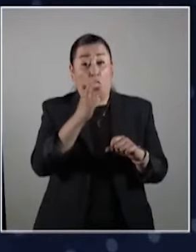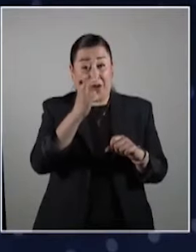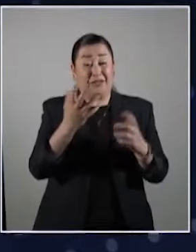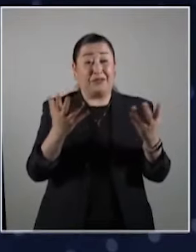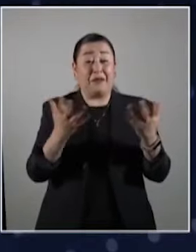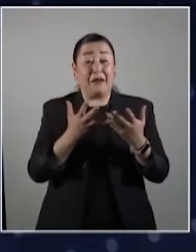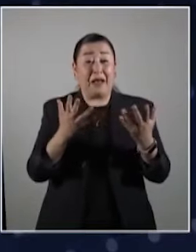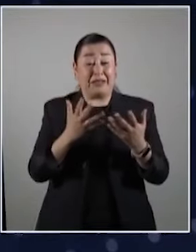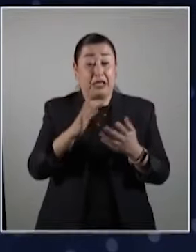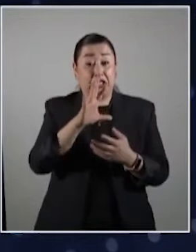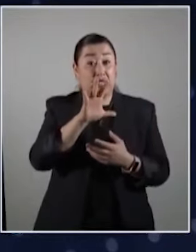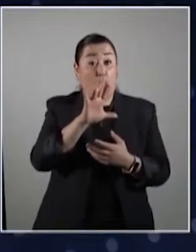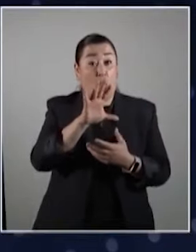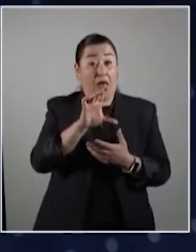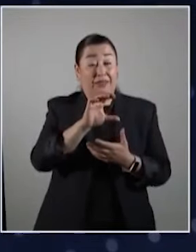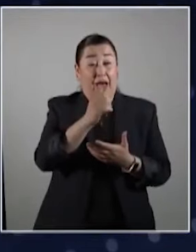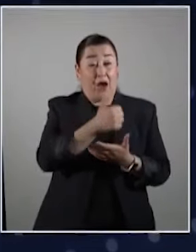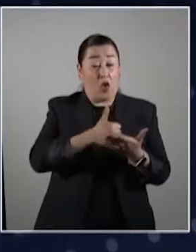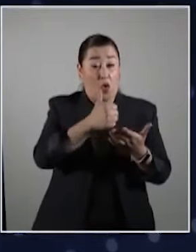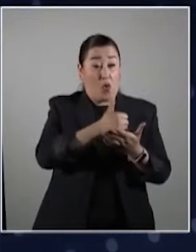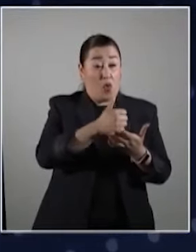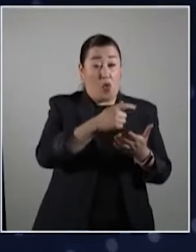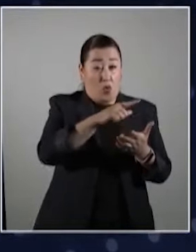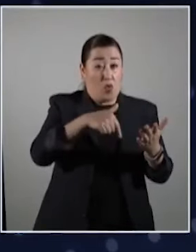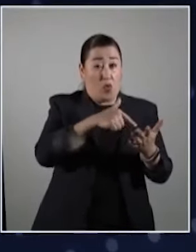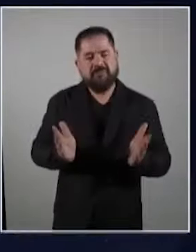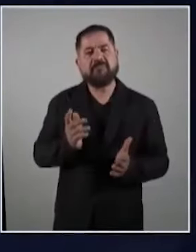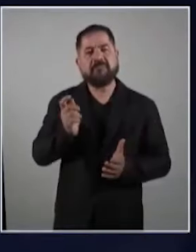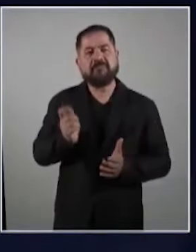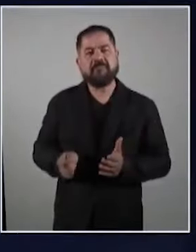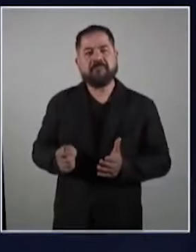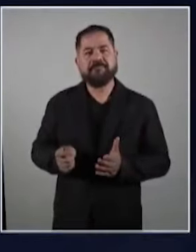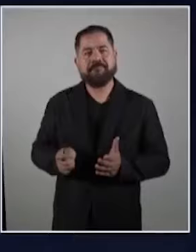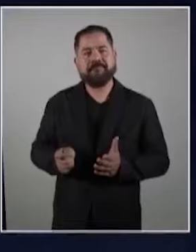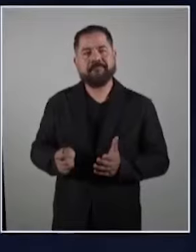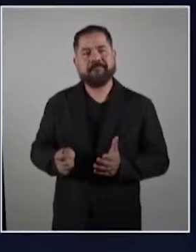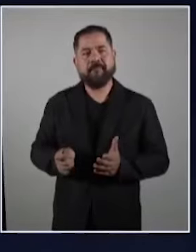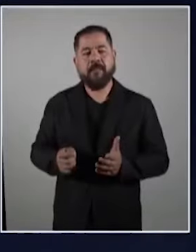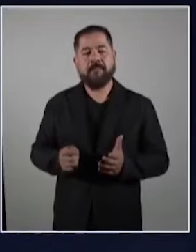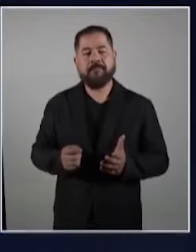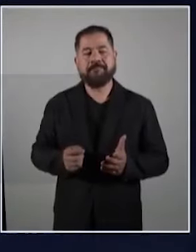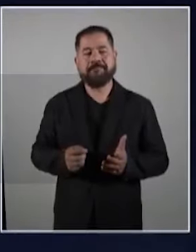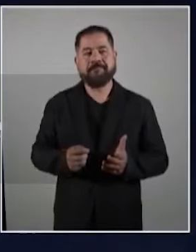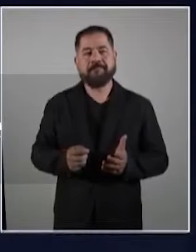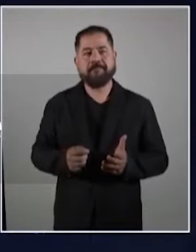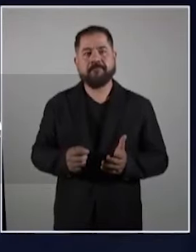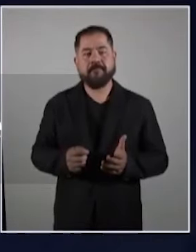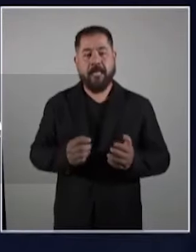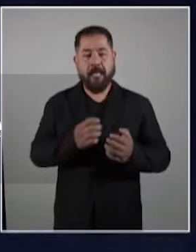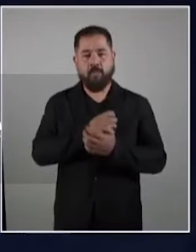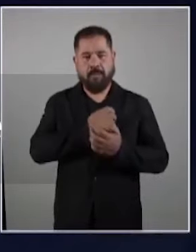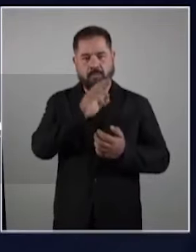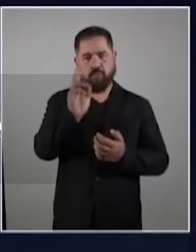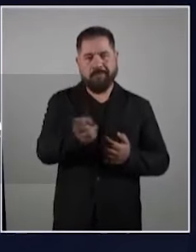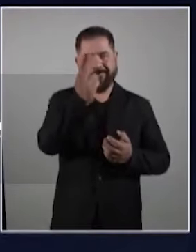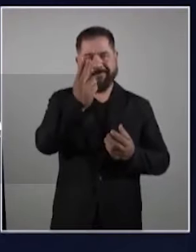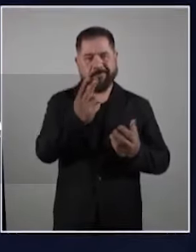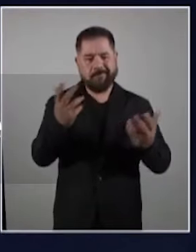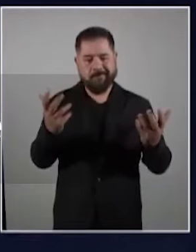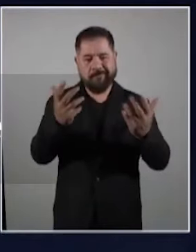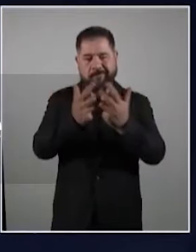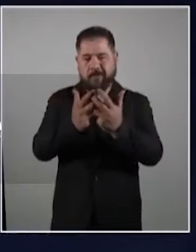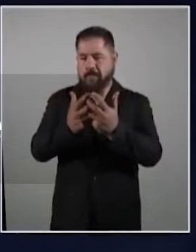para las 50 colonias con mayor índice de pago de Predial articulación de la currícula de la educación superior con las